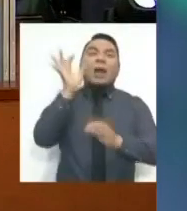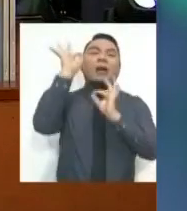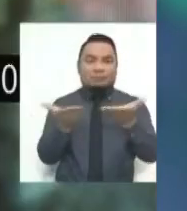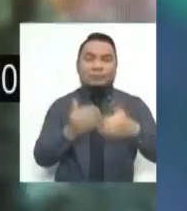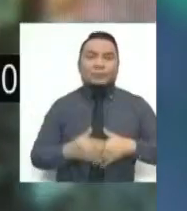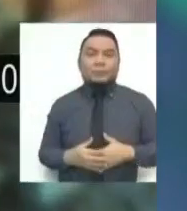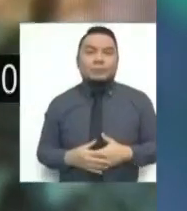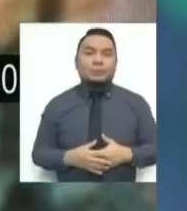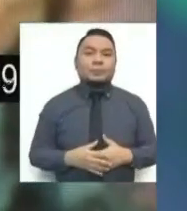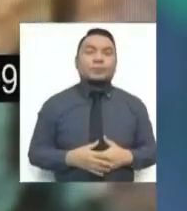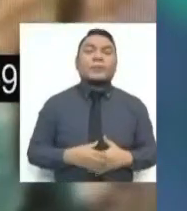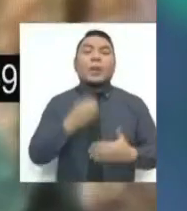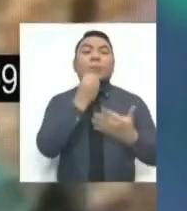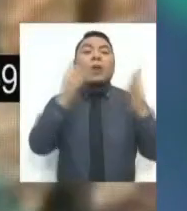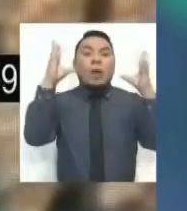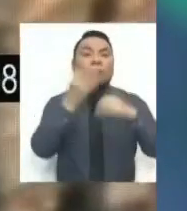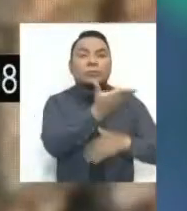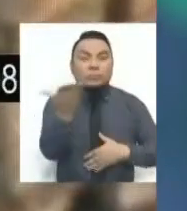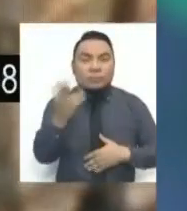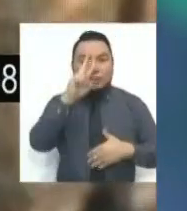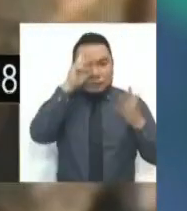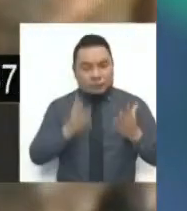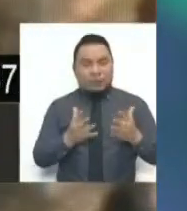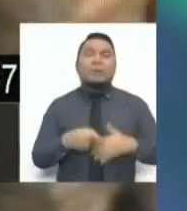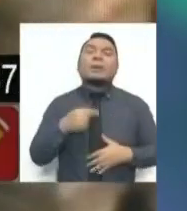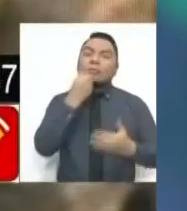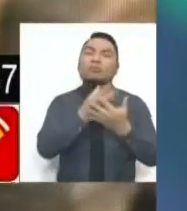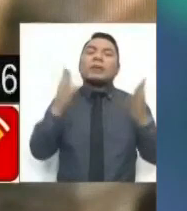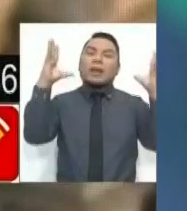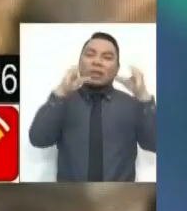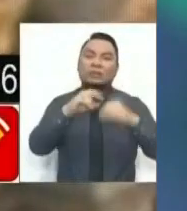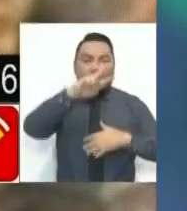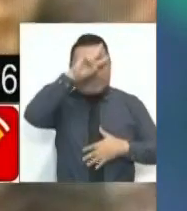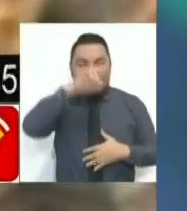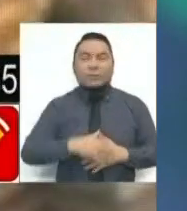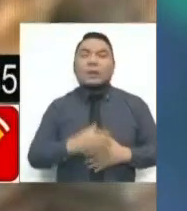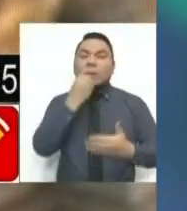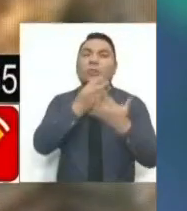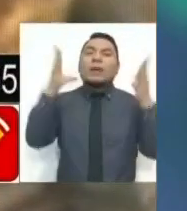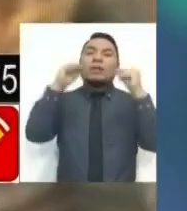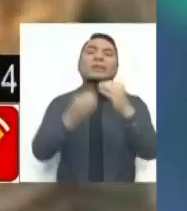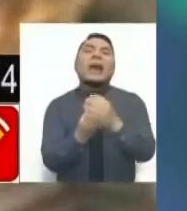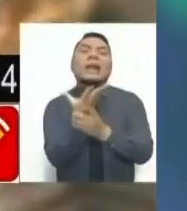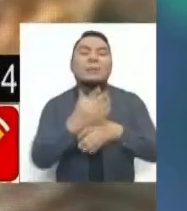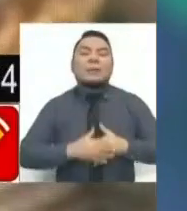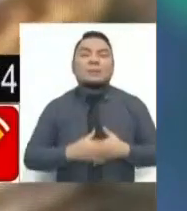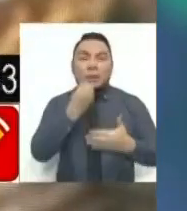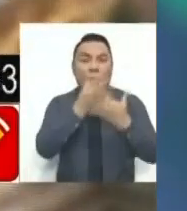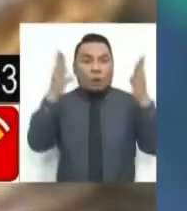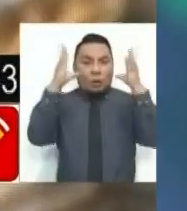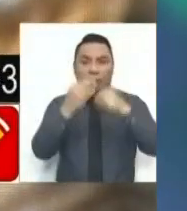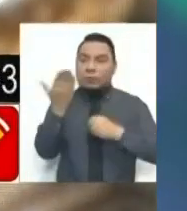le faltó la definición y se sintió también que keiko fujimori quien tiene más experiencia en debates